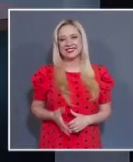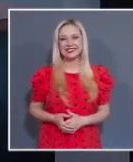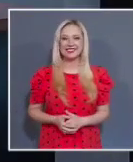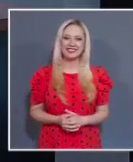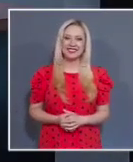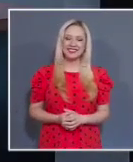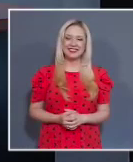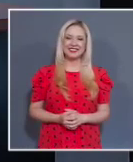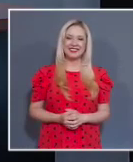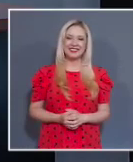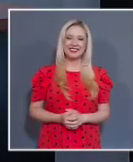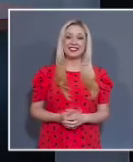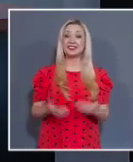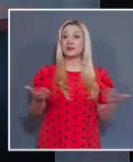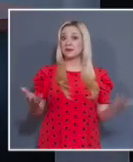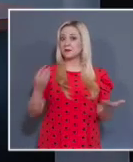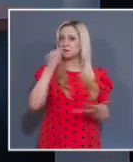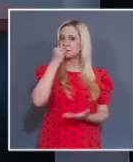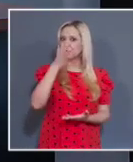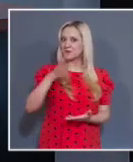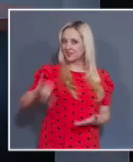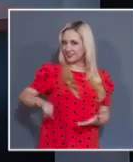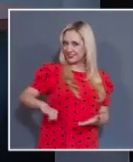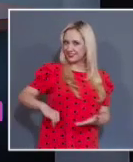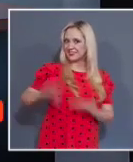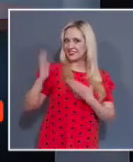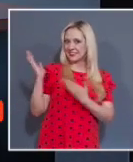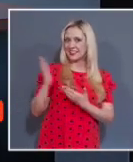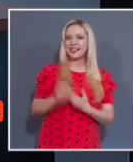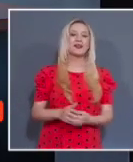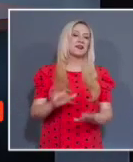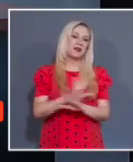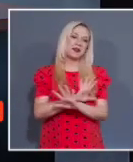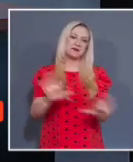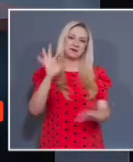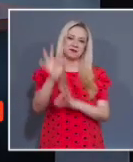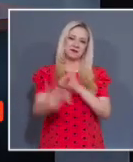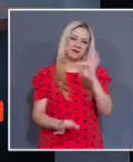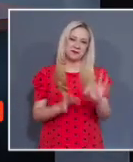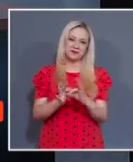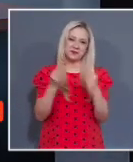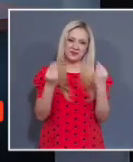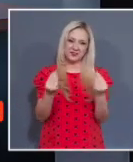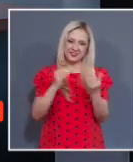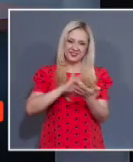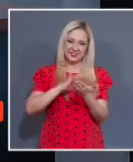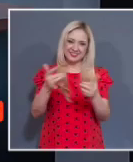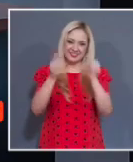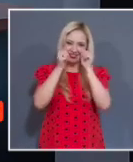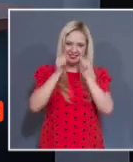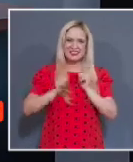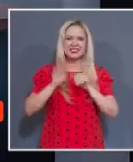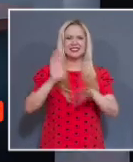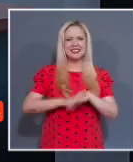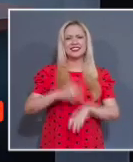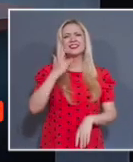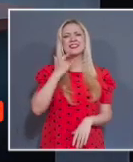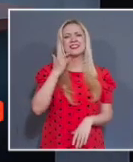Gracias, Jesús, por este trabajo y ya nos vamos. Como siempre, muchas gracias por haber estado con nosotros. Manténgase pendiente de